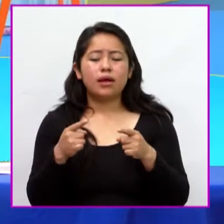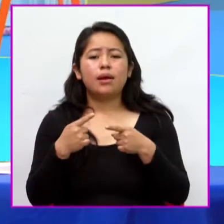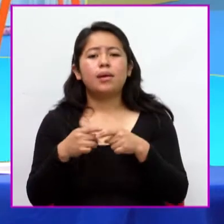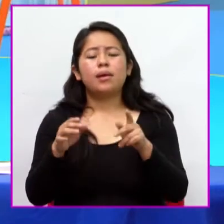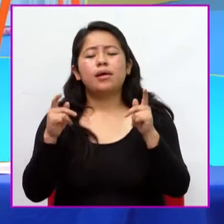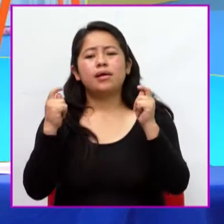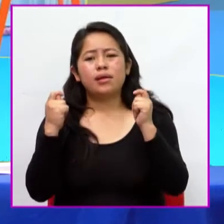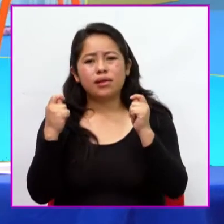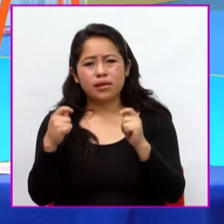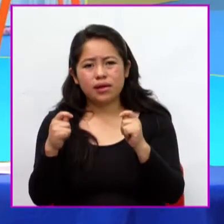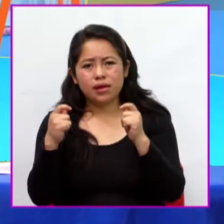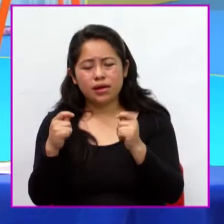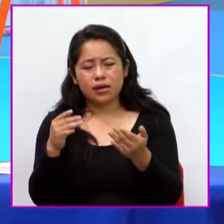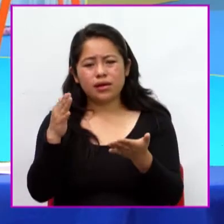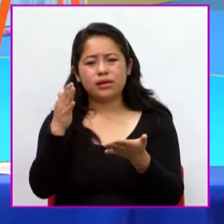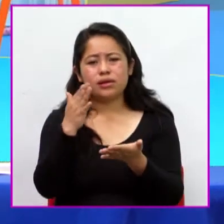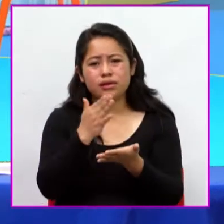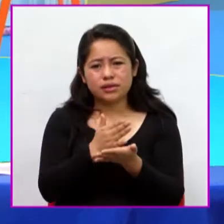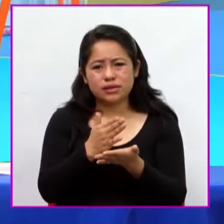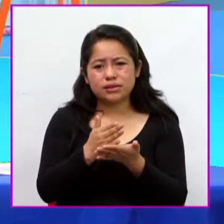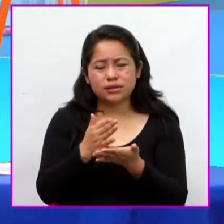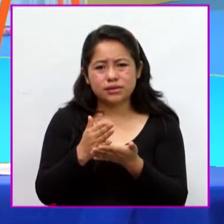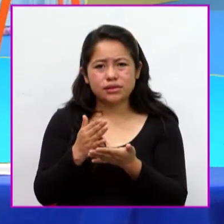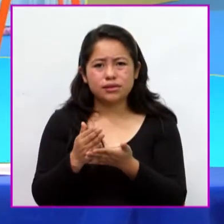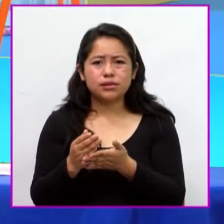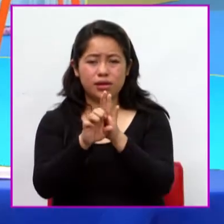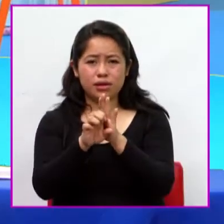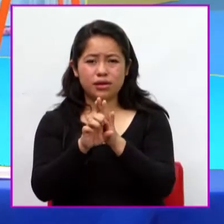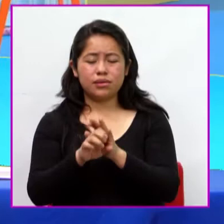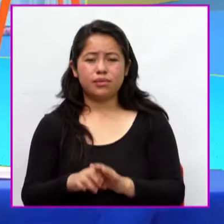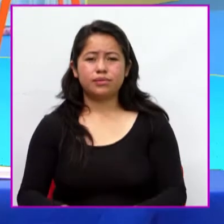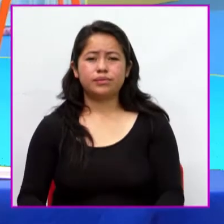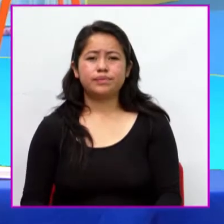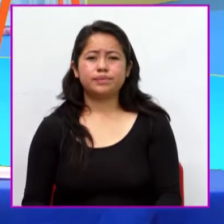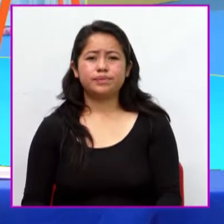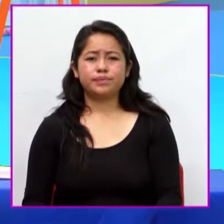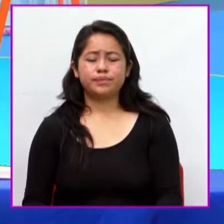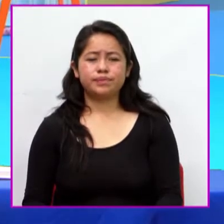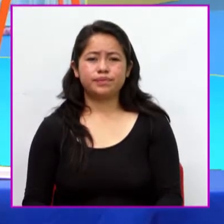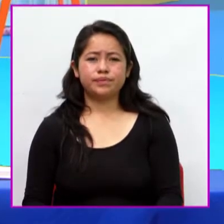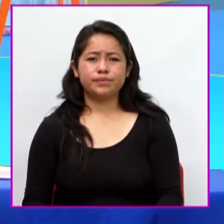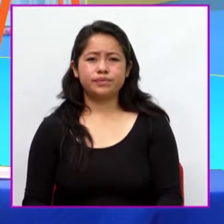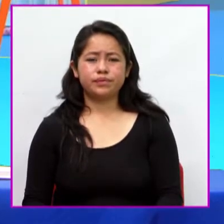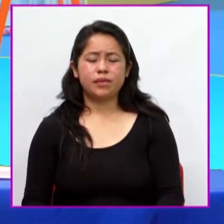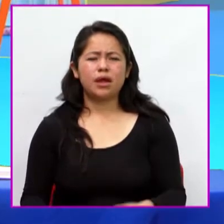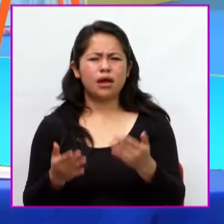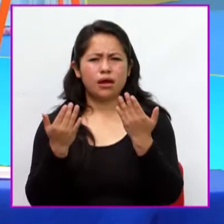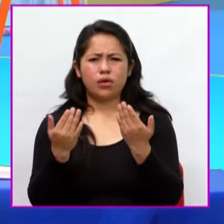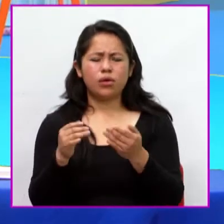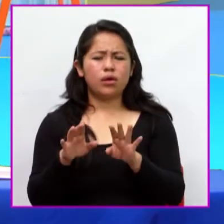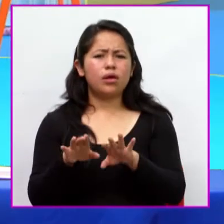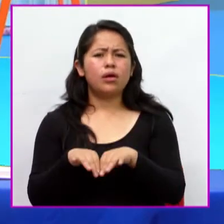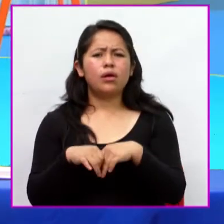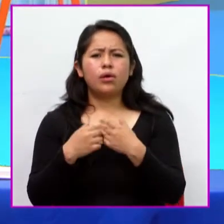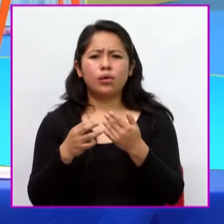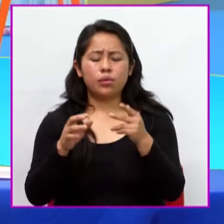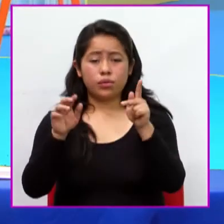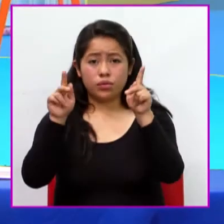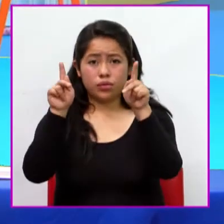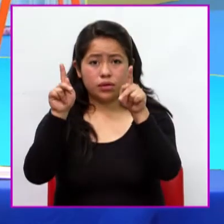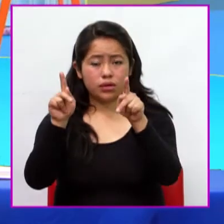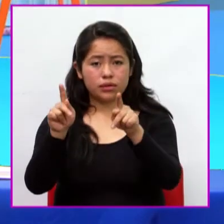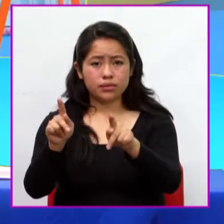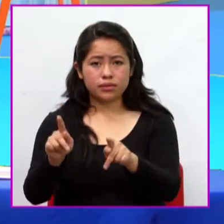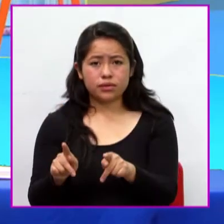los síntomas de esta enfermedad. Ahora, ¿cómo una persona que